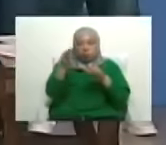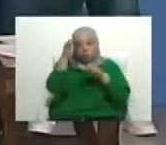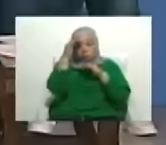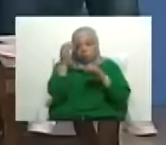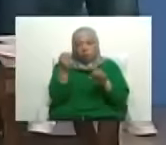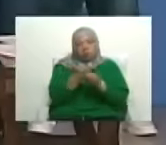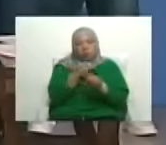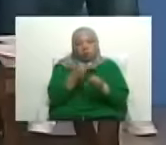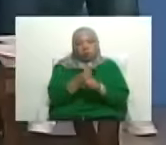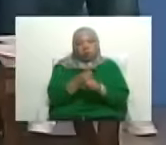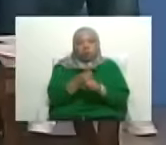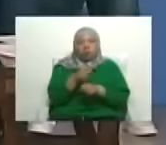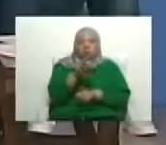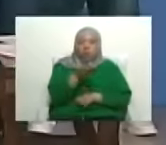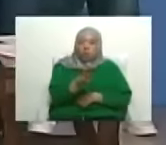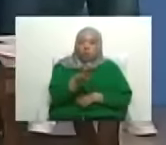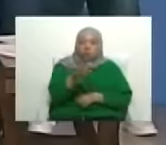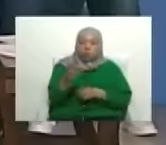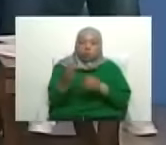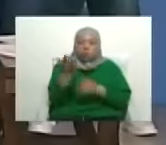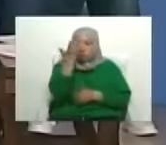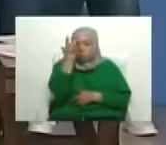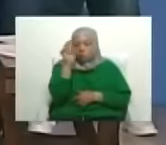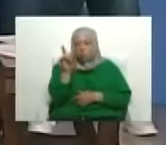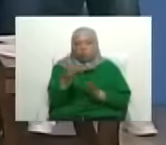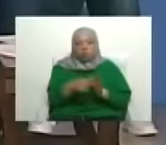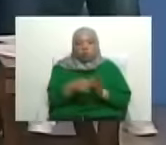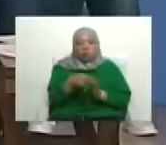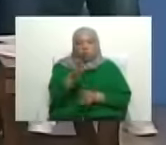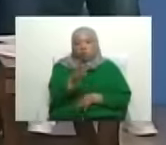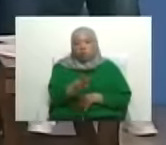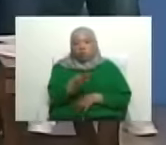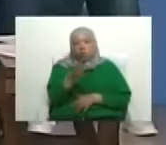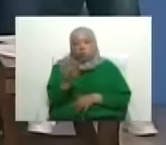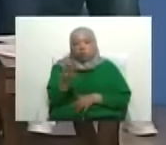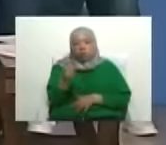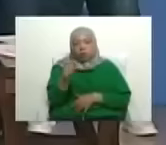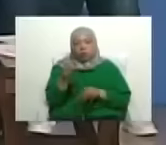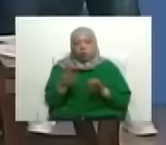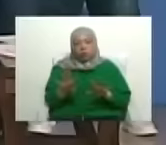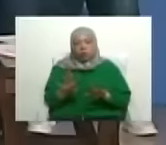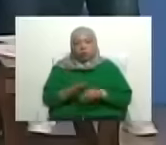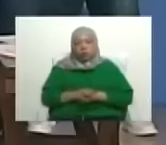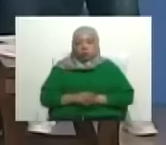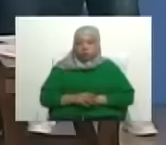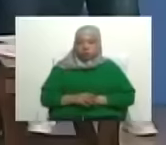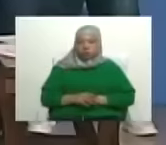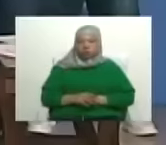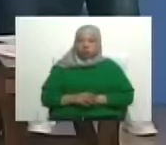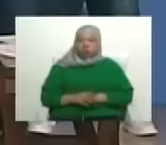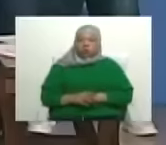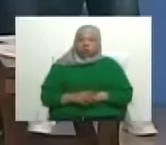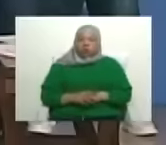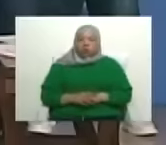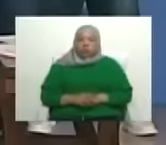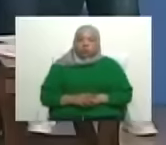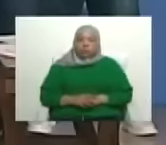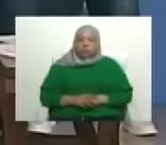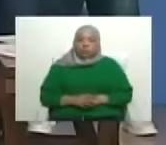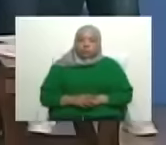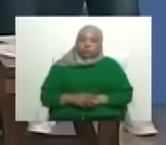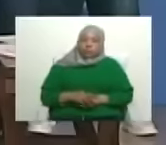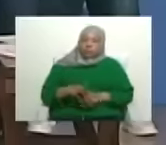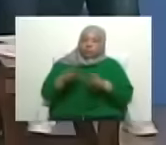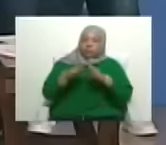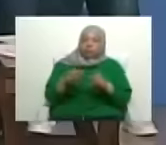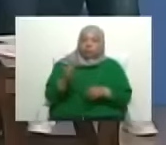entró el 23 de febrero del año 2019. En esos camiones, ¿verdad, Madeleine? Venía de todo